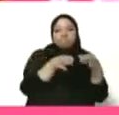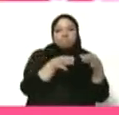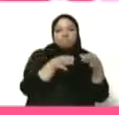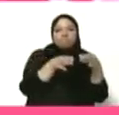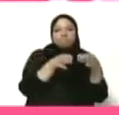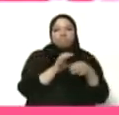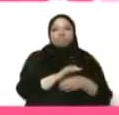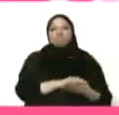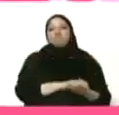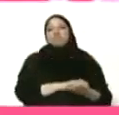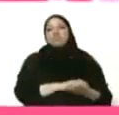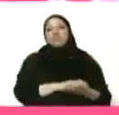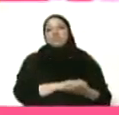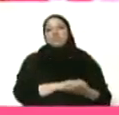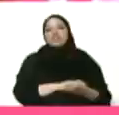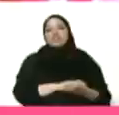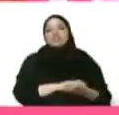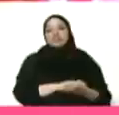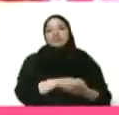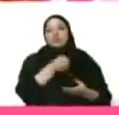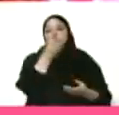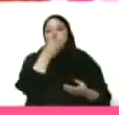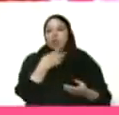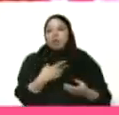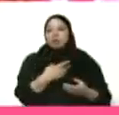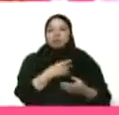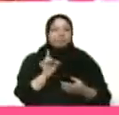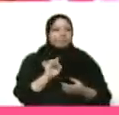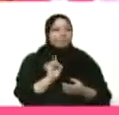Miren, no es bueno ponerse uno